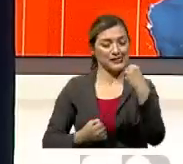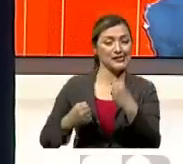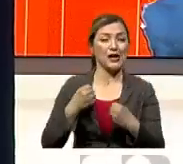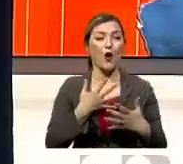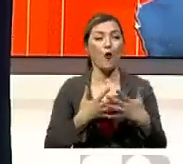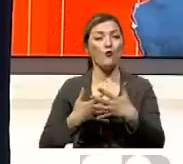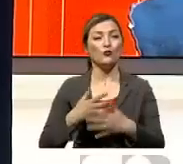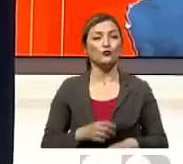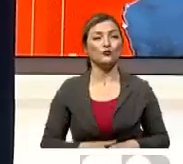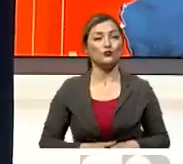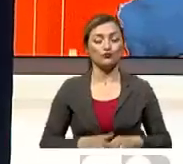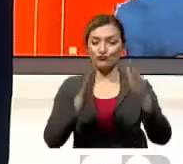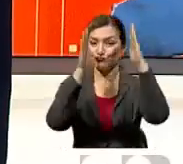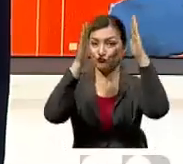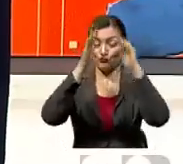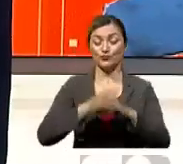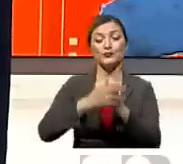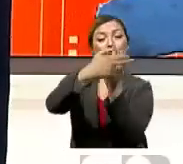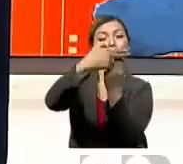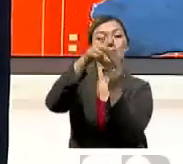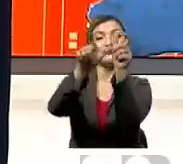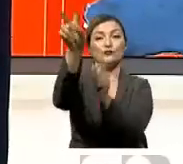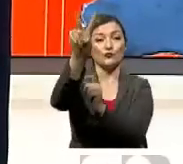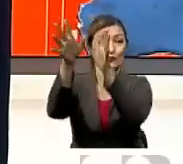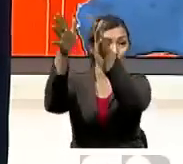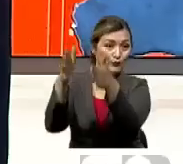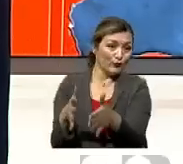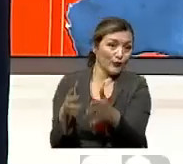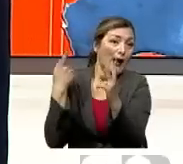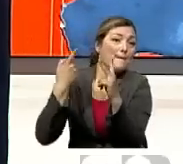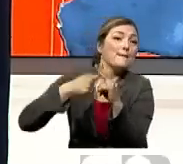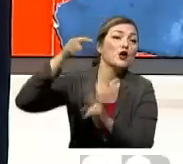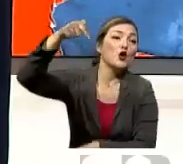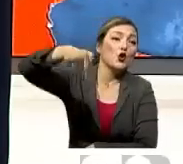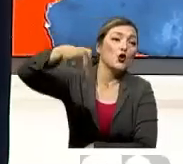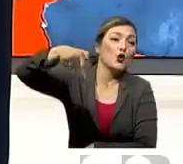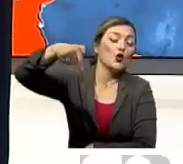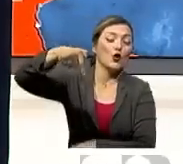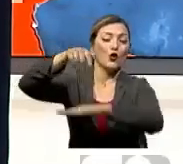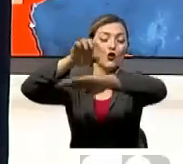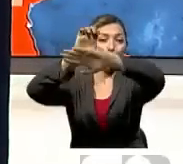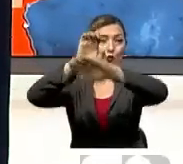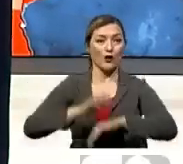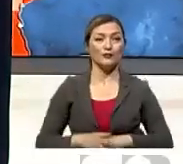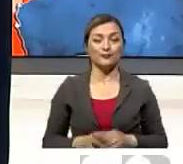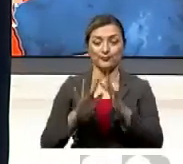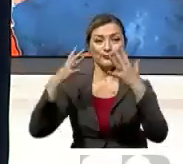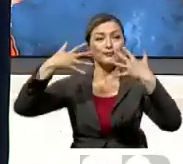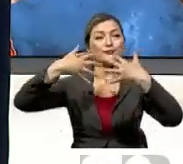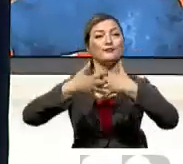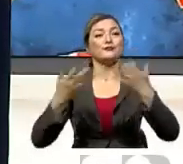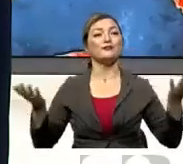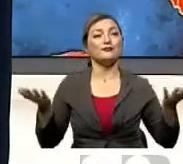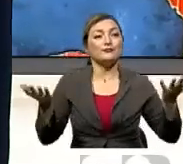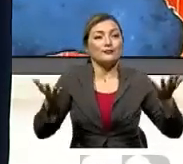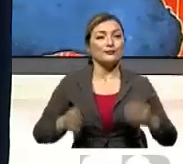mucha atención. Y el censo migratorio para ciudadanos venezolanos empieza hoy en nuestro país. Tendremos un enlace en vivo